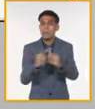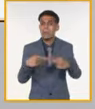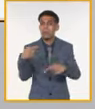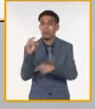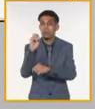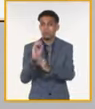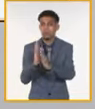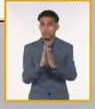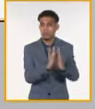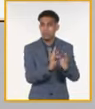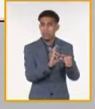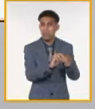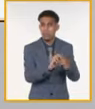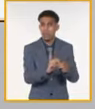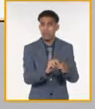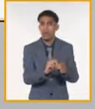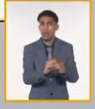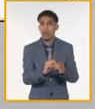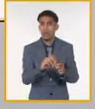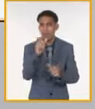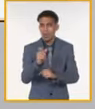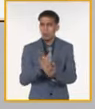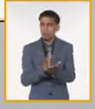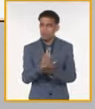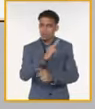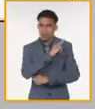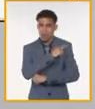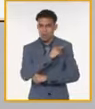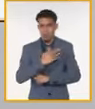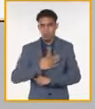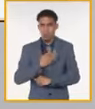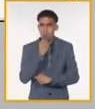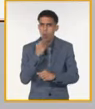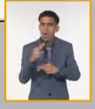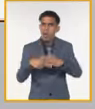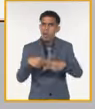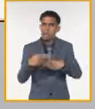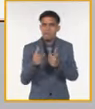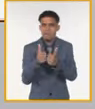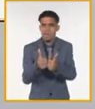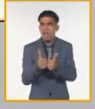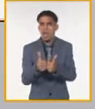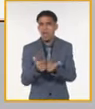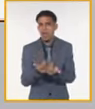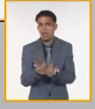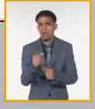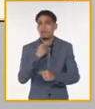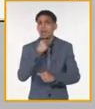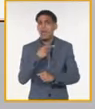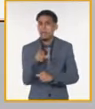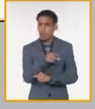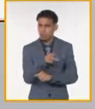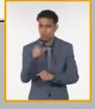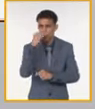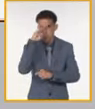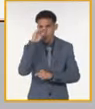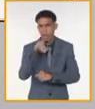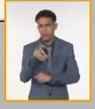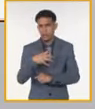pymes Pero ella sigue siendo el dueña claro y las puede hacer muy eficiente como como tenemos ejemplo también y es